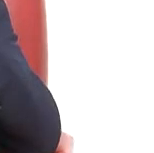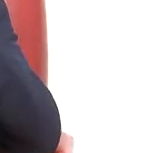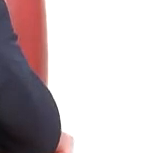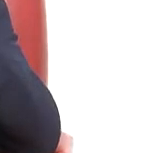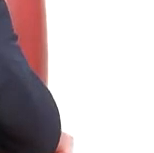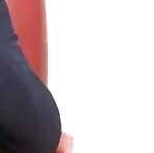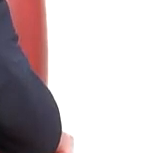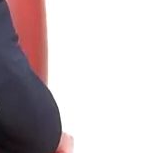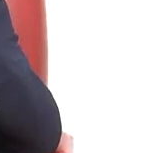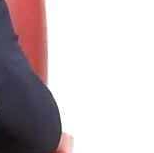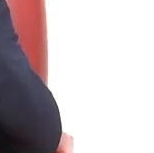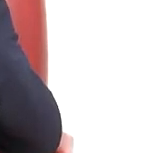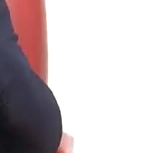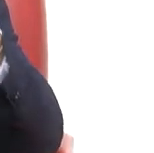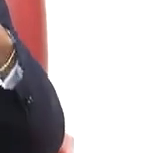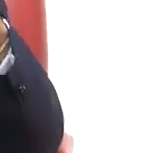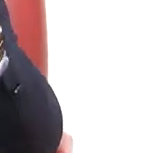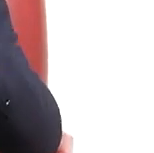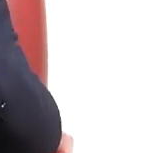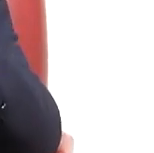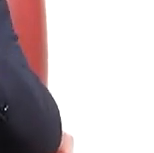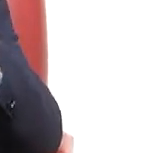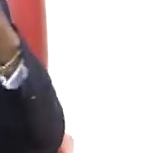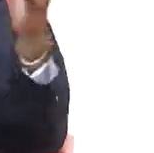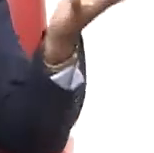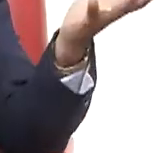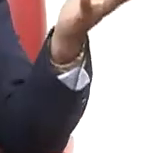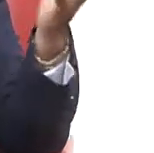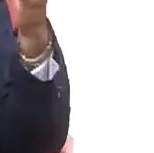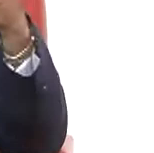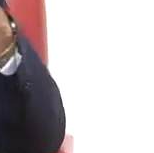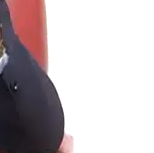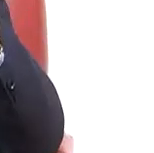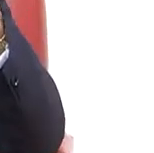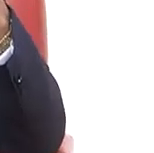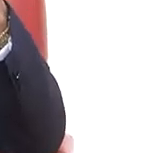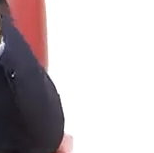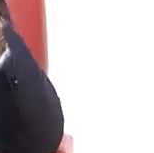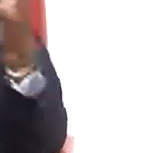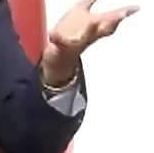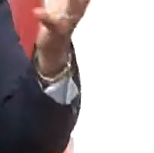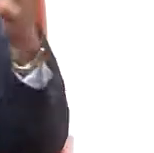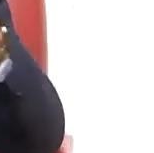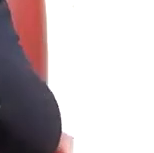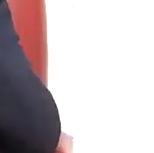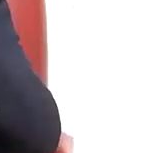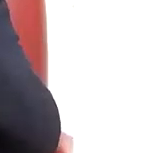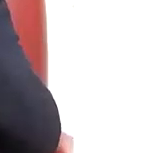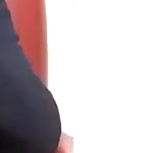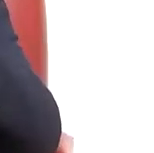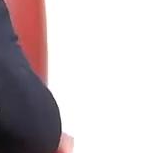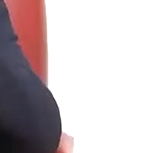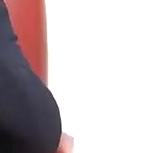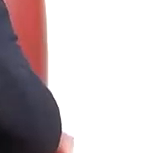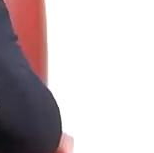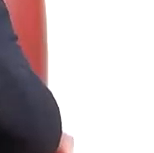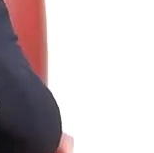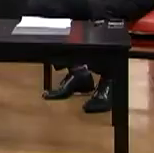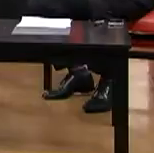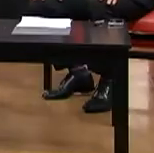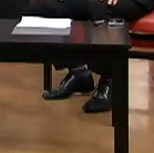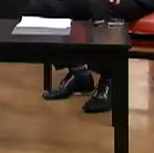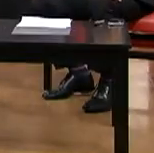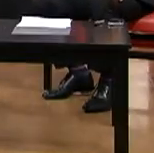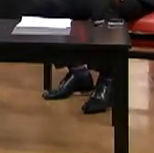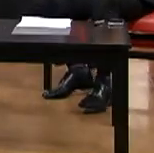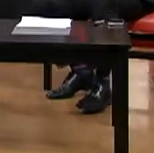la modalidad en línea. Perfecto. Esto significa que pues incrementamos la accesibilidad para que los jóvenes tengan la oportunidad de incorporarse con nosotros. Perfecto,